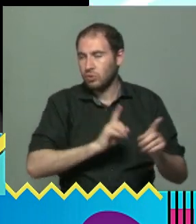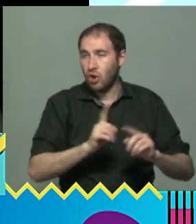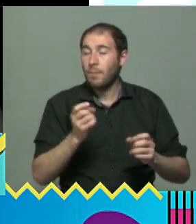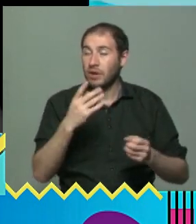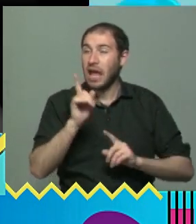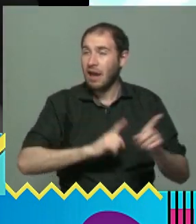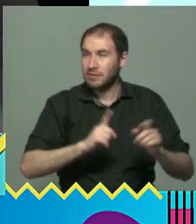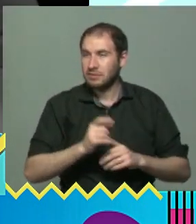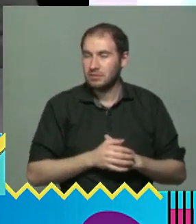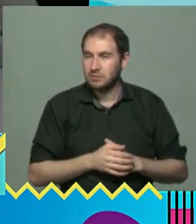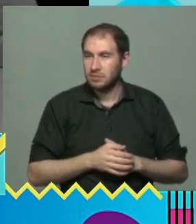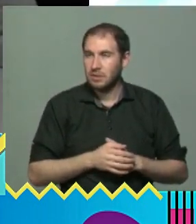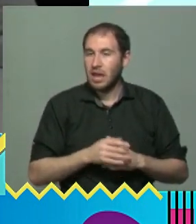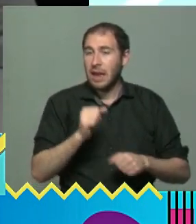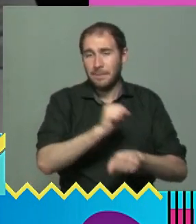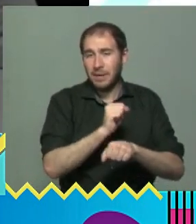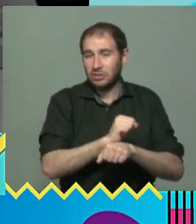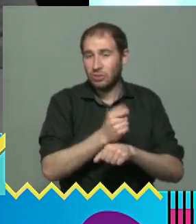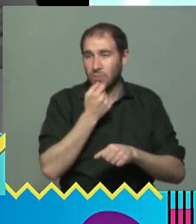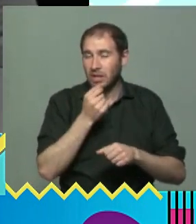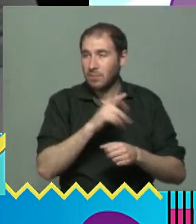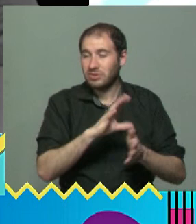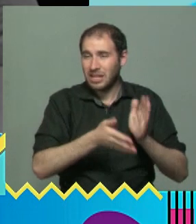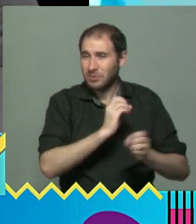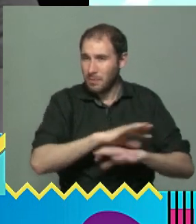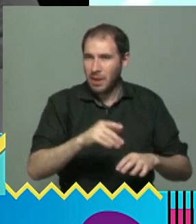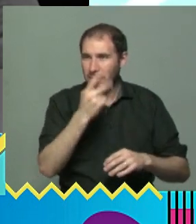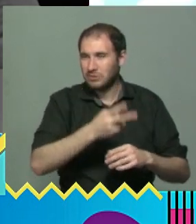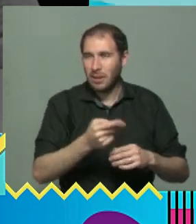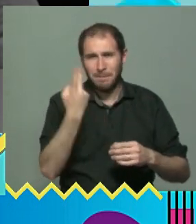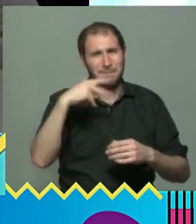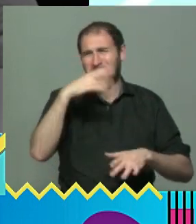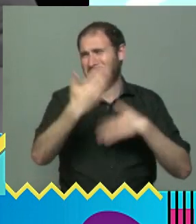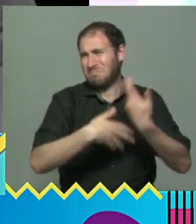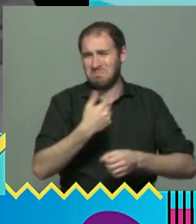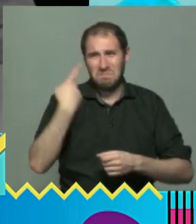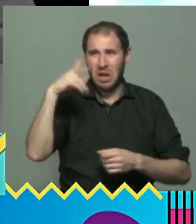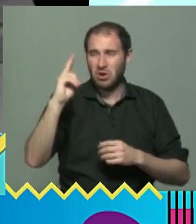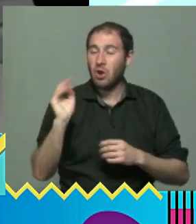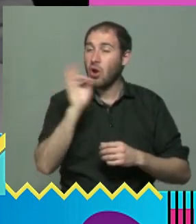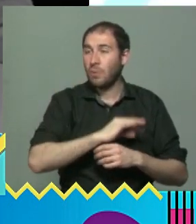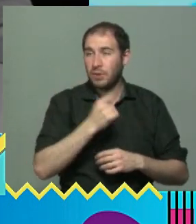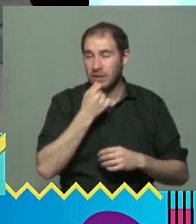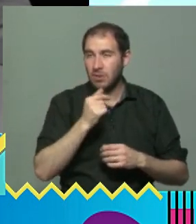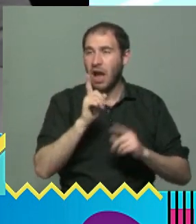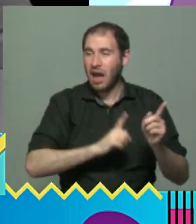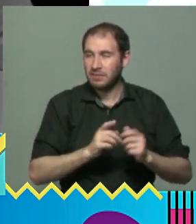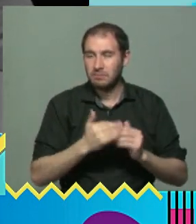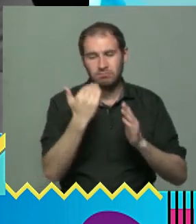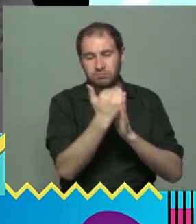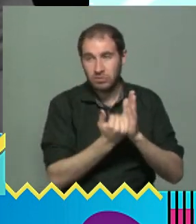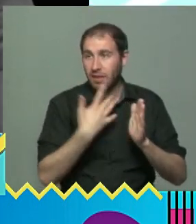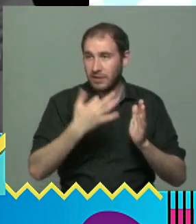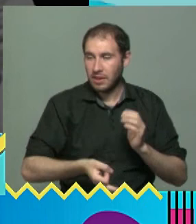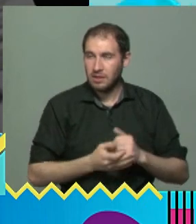en realidad con una privación de libertad sin un tratamiento adecuado la persona va a salir con mayor violencia. O esto, como ha pasado acá en algunos casos puntuales